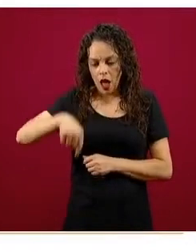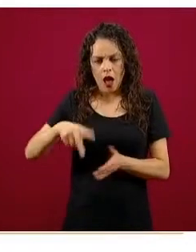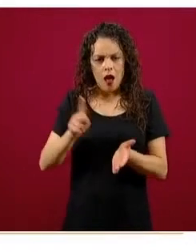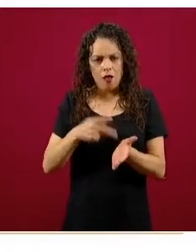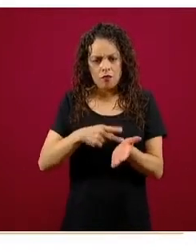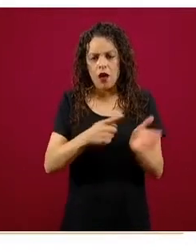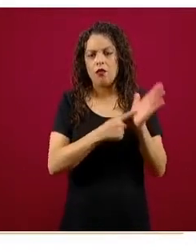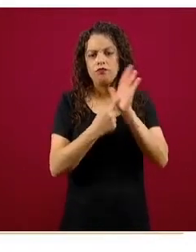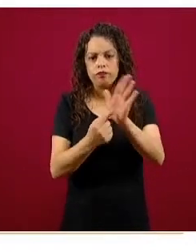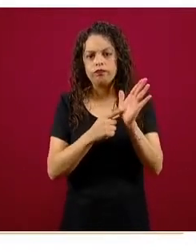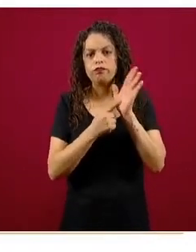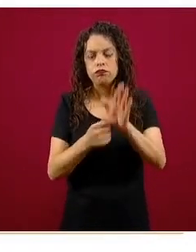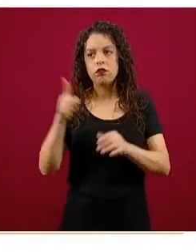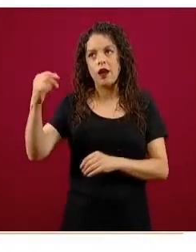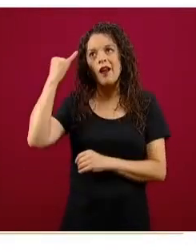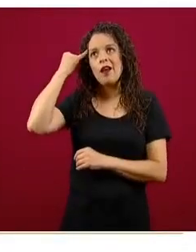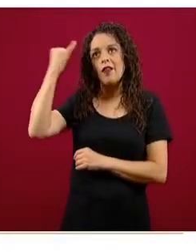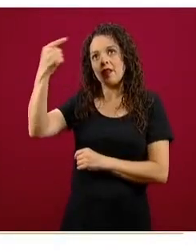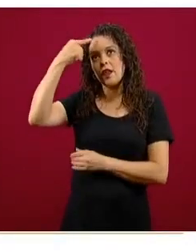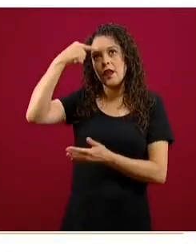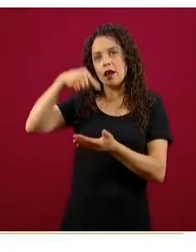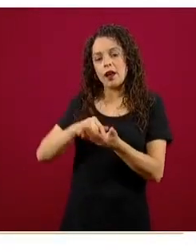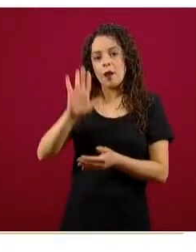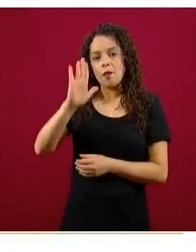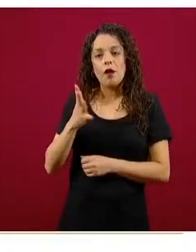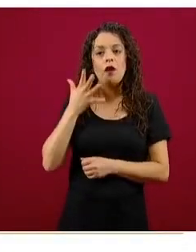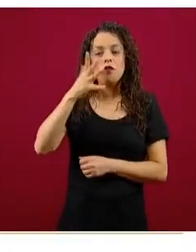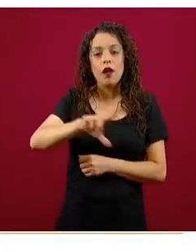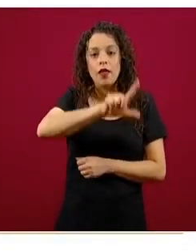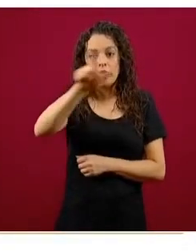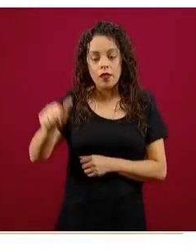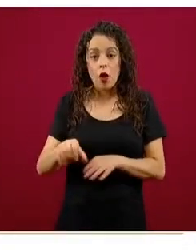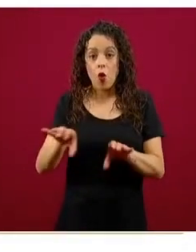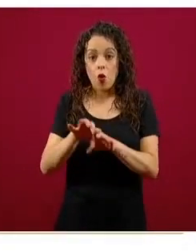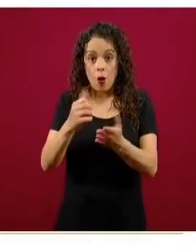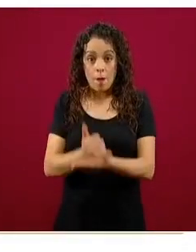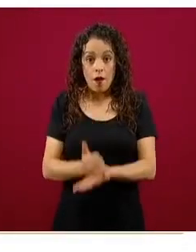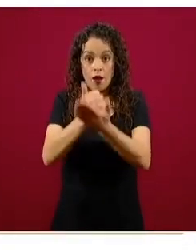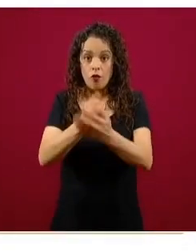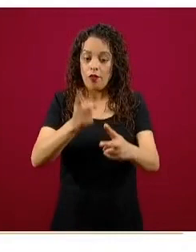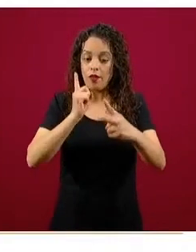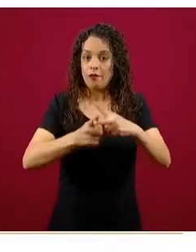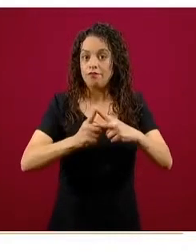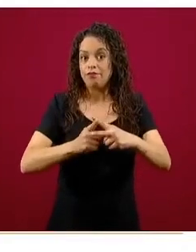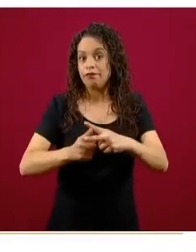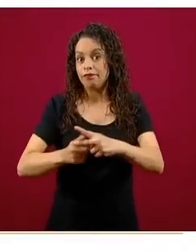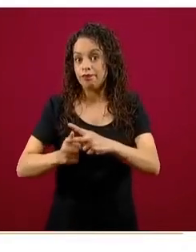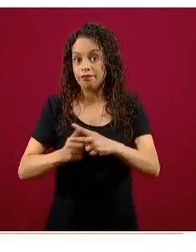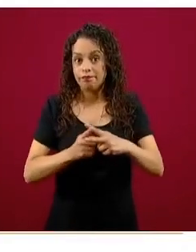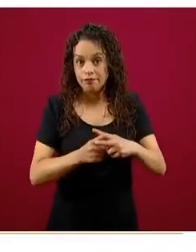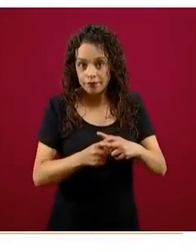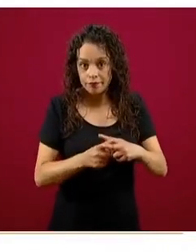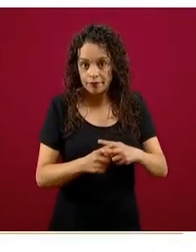que se hacen con cierta modalidad de los modelos matemáticos. Y esta es la proyección para la